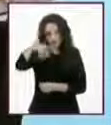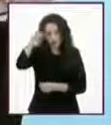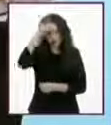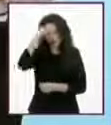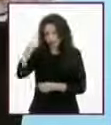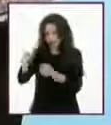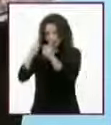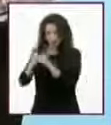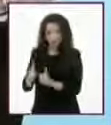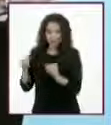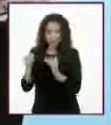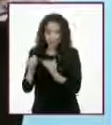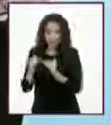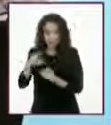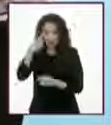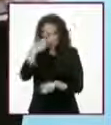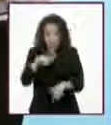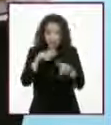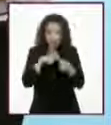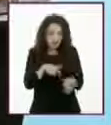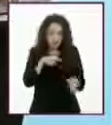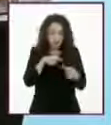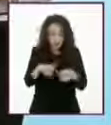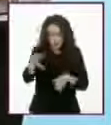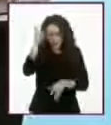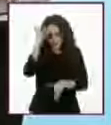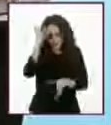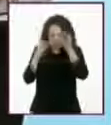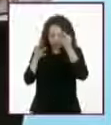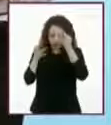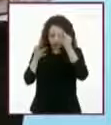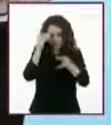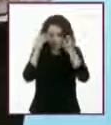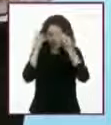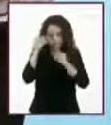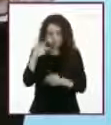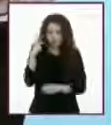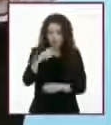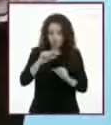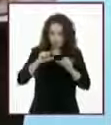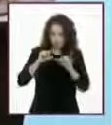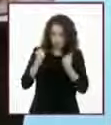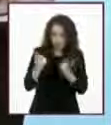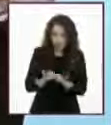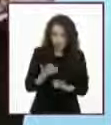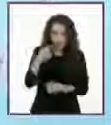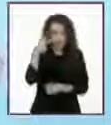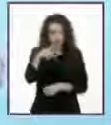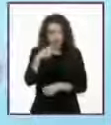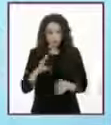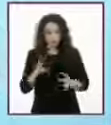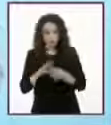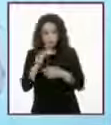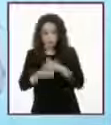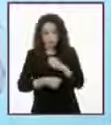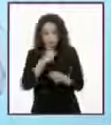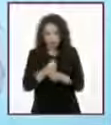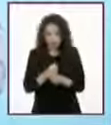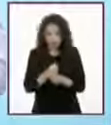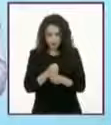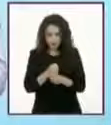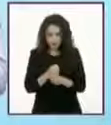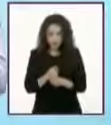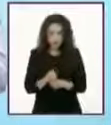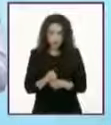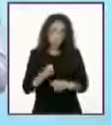continúen recibiendo los contenidos de las asignaturas y áreas de su grado durante la contingencia. Les sugerimos tener